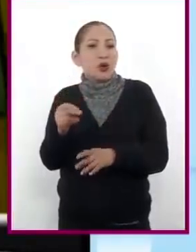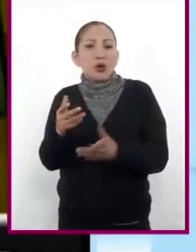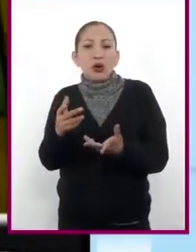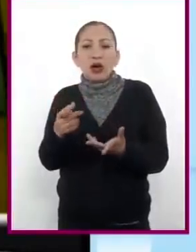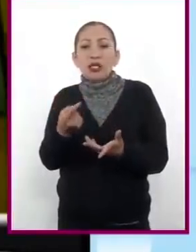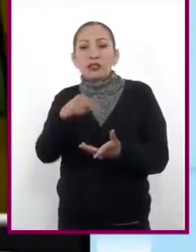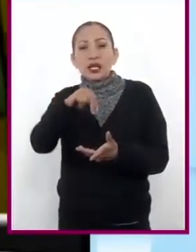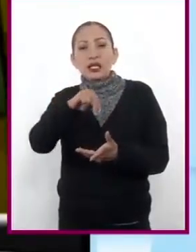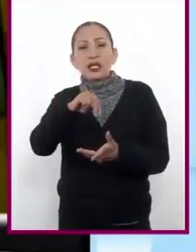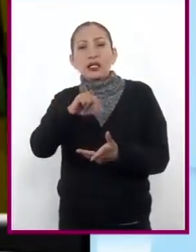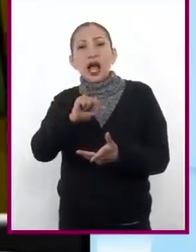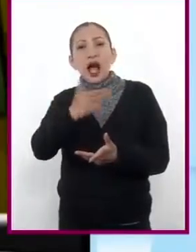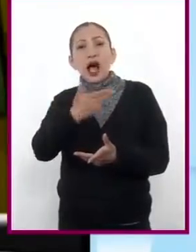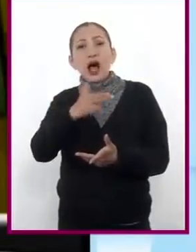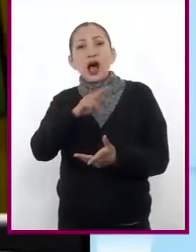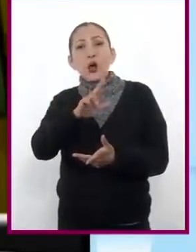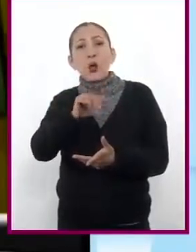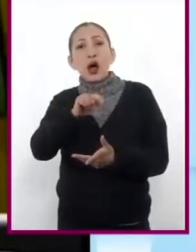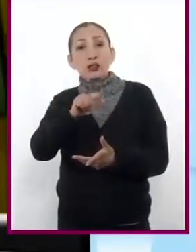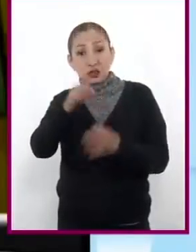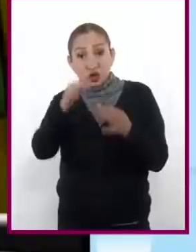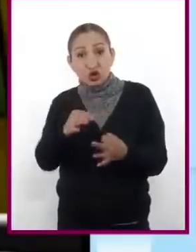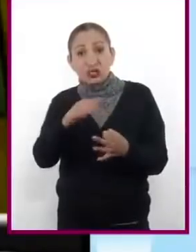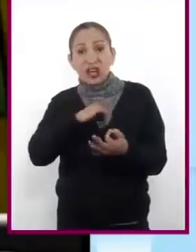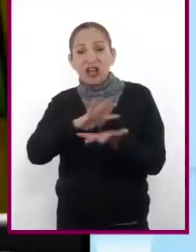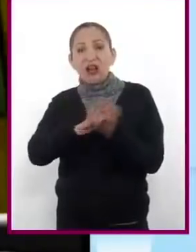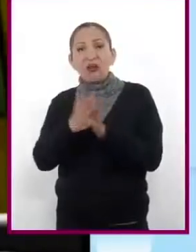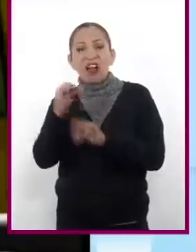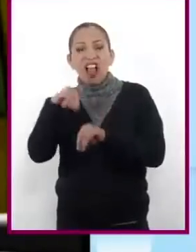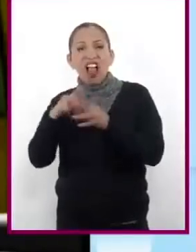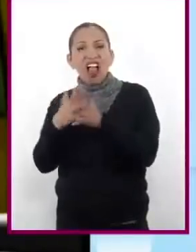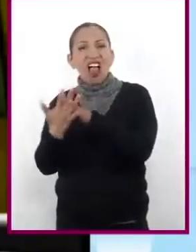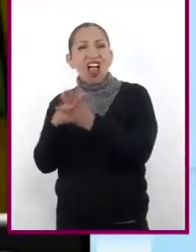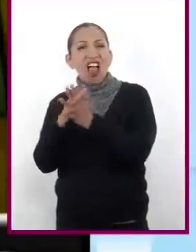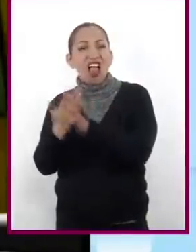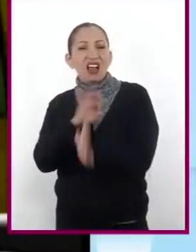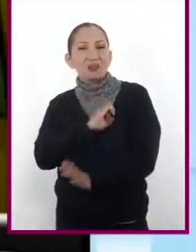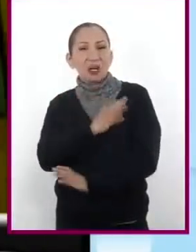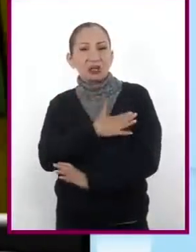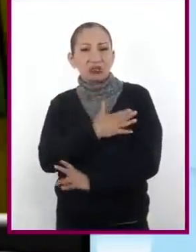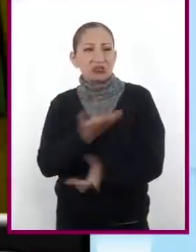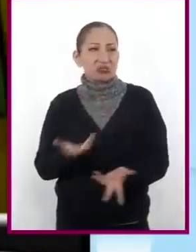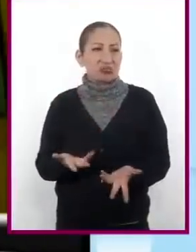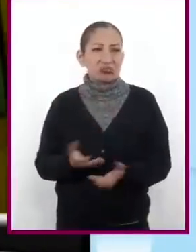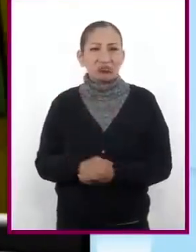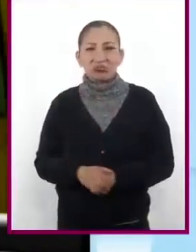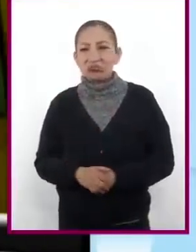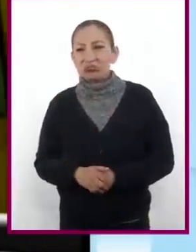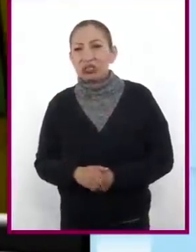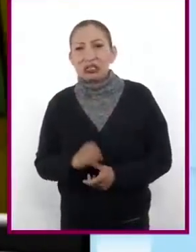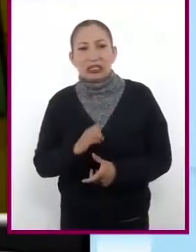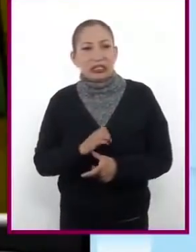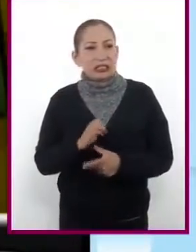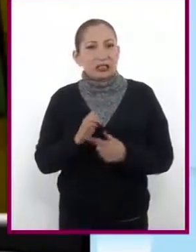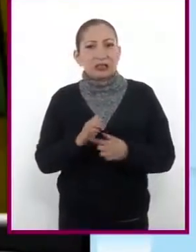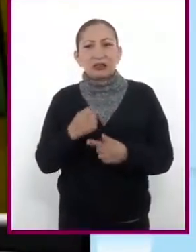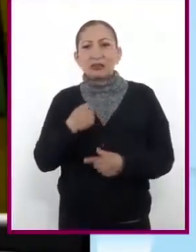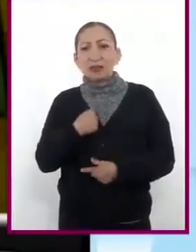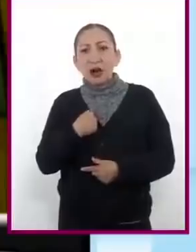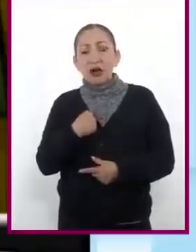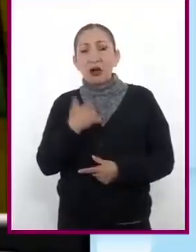es náhuatl, digamos, ya está castellanizado todo. Entonces lo que